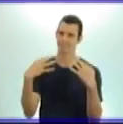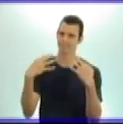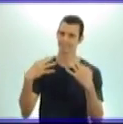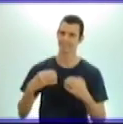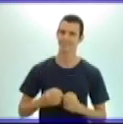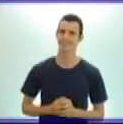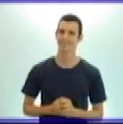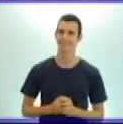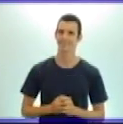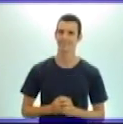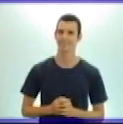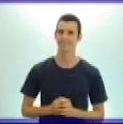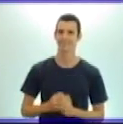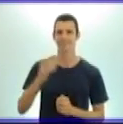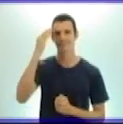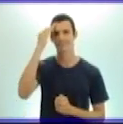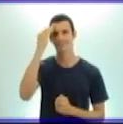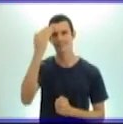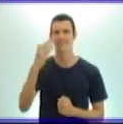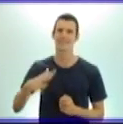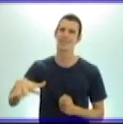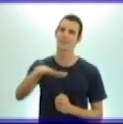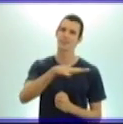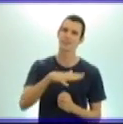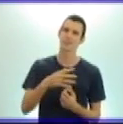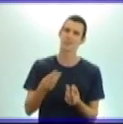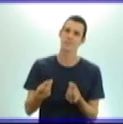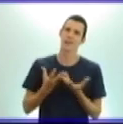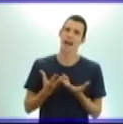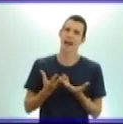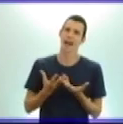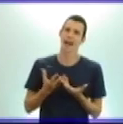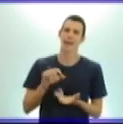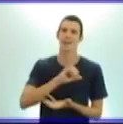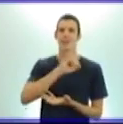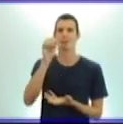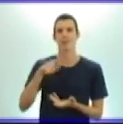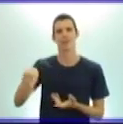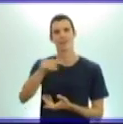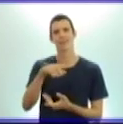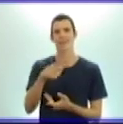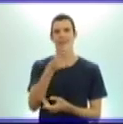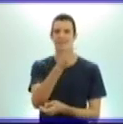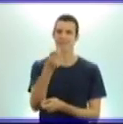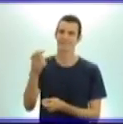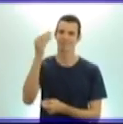y muchas gracias a todos por permitirnos llegar a sus hogares.